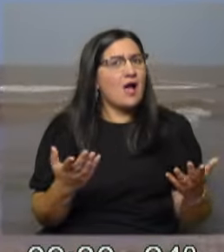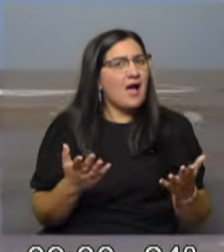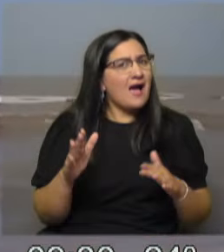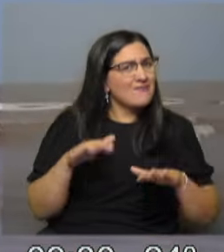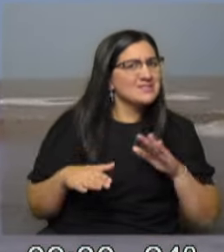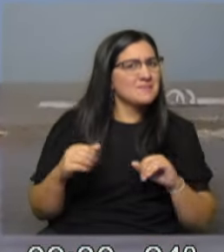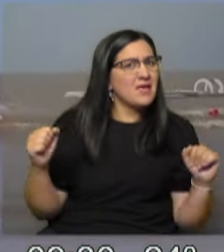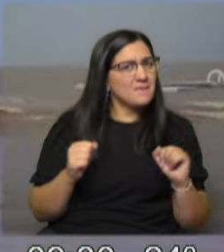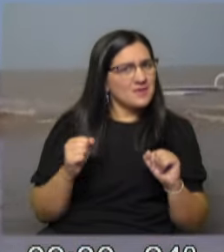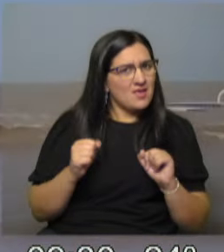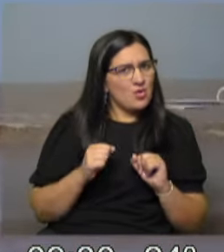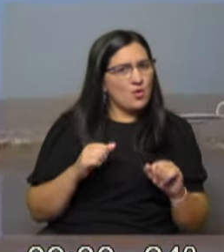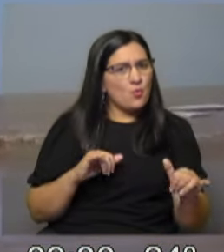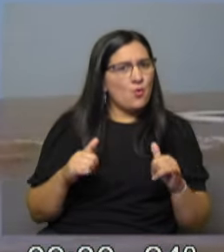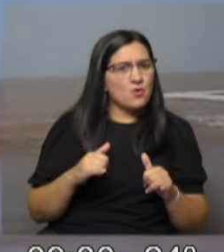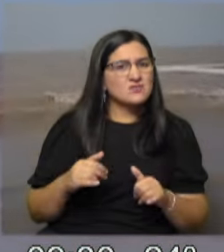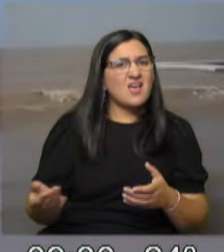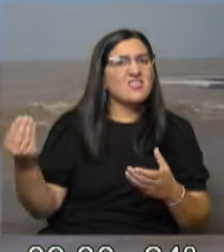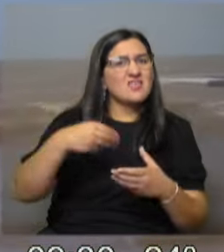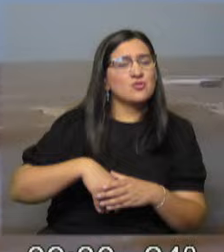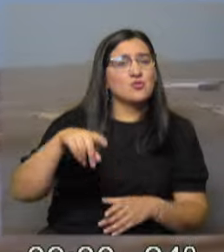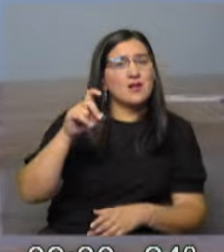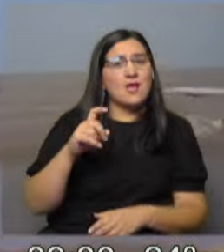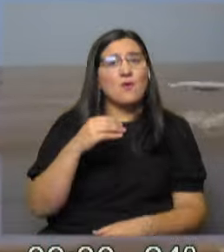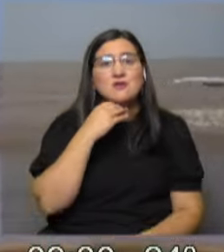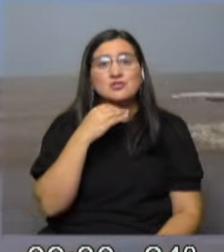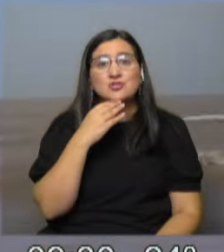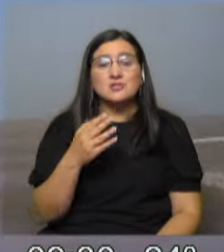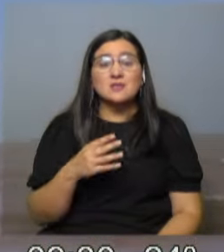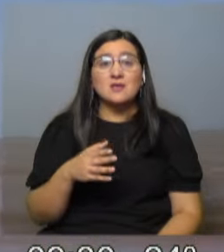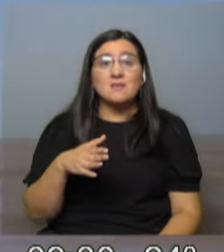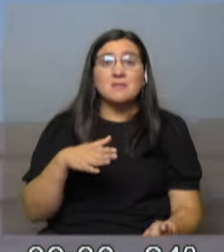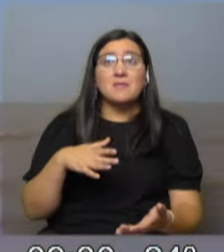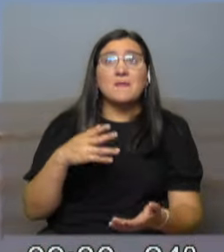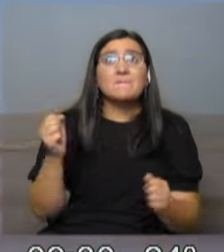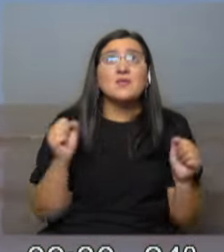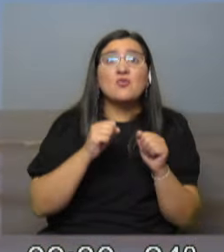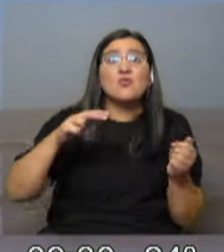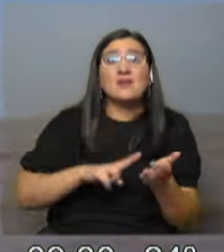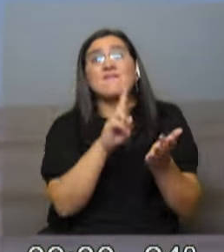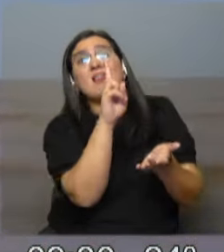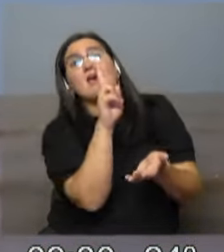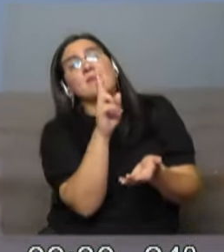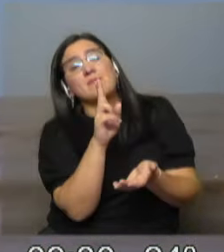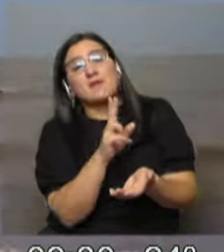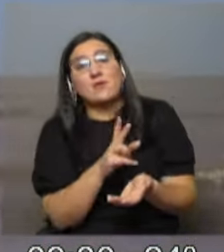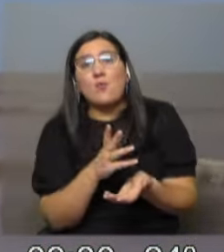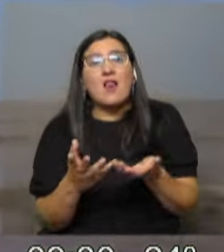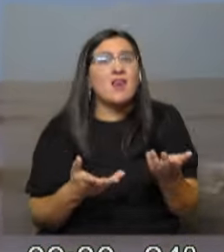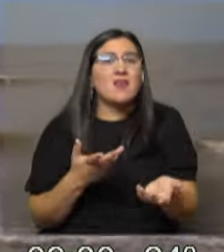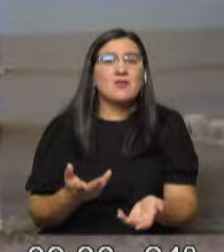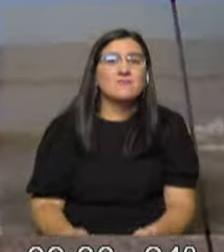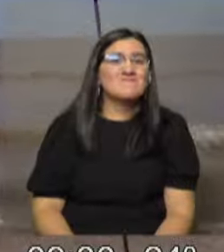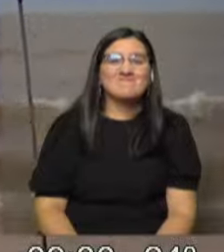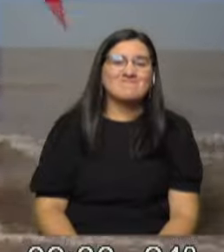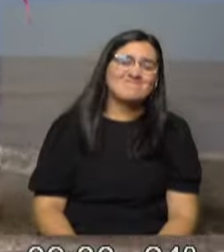dentro del agua. Claro, me da miedo como el tema de la patinada, ¿viste? Que patinás, de repente caes de una manera inconveniente.